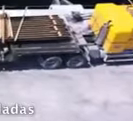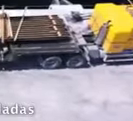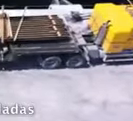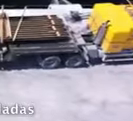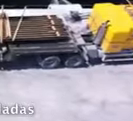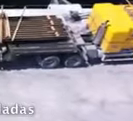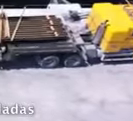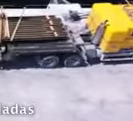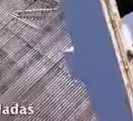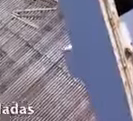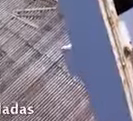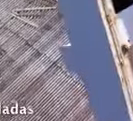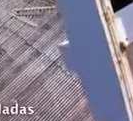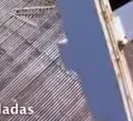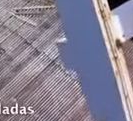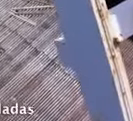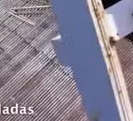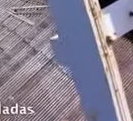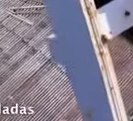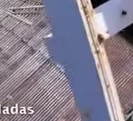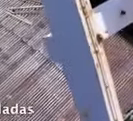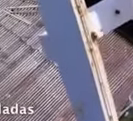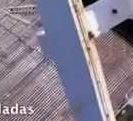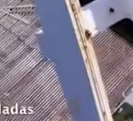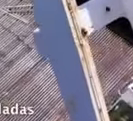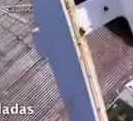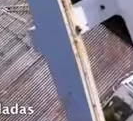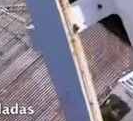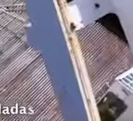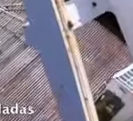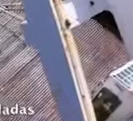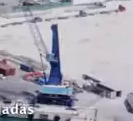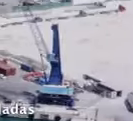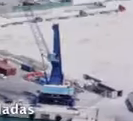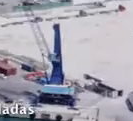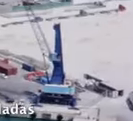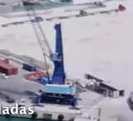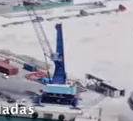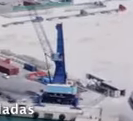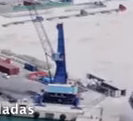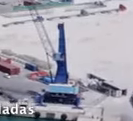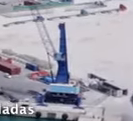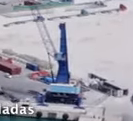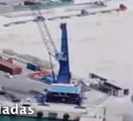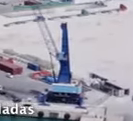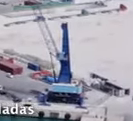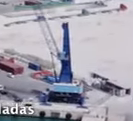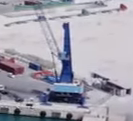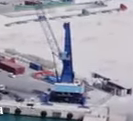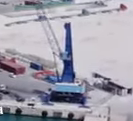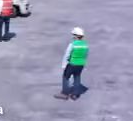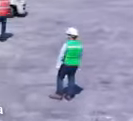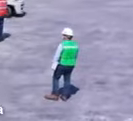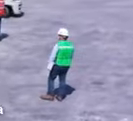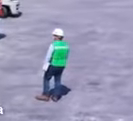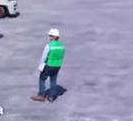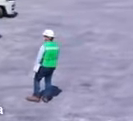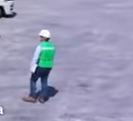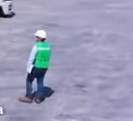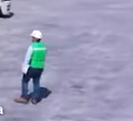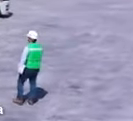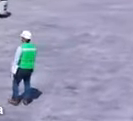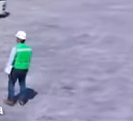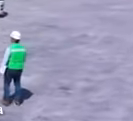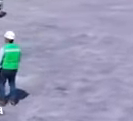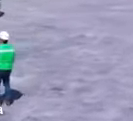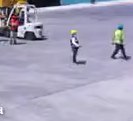mes de mayo, recibimos 3.655 toneladas de riel en Puerto Progreso para el tramo 3. Los empleos generados